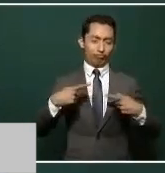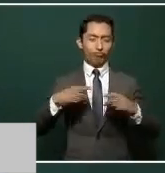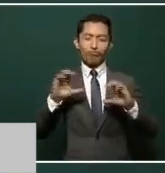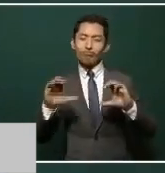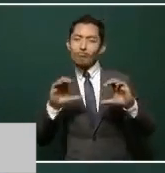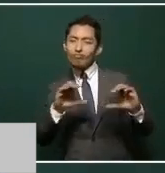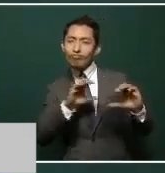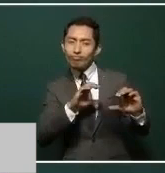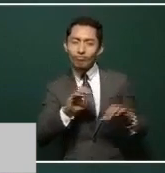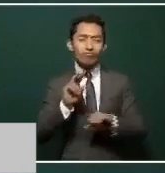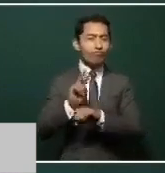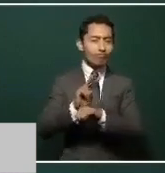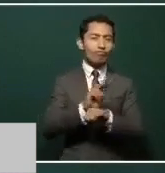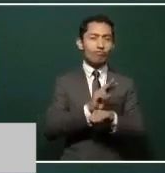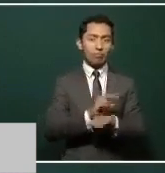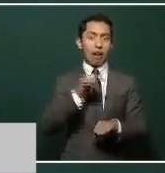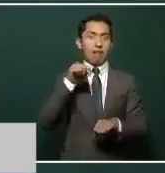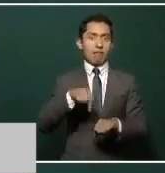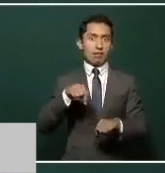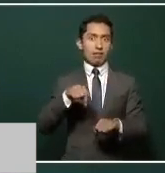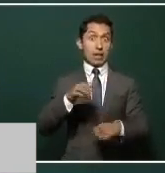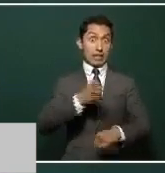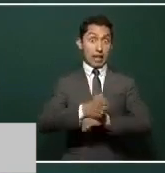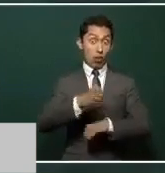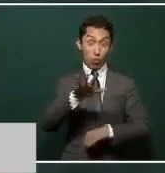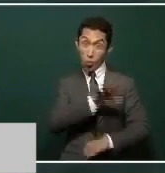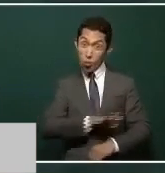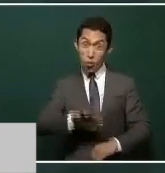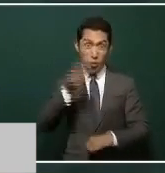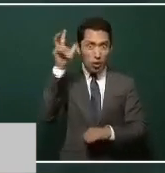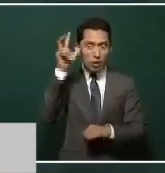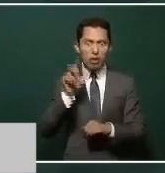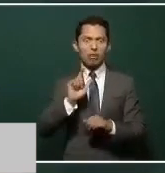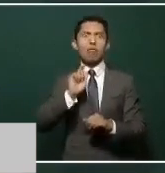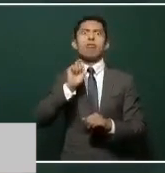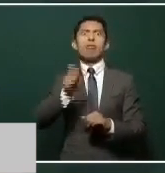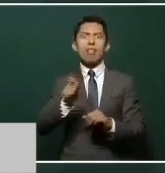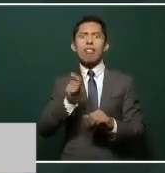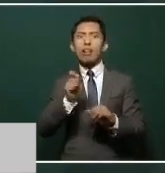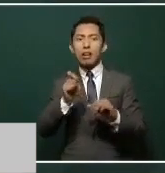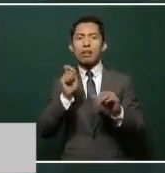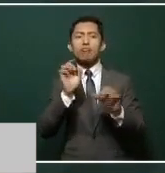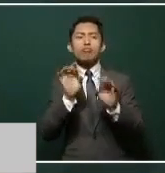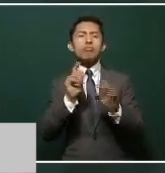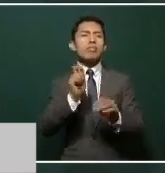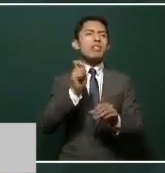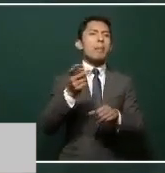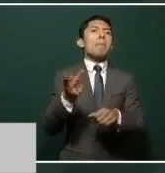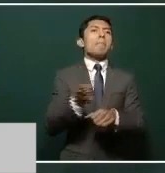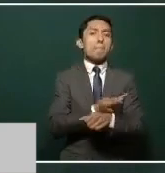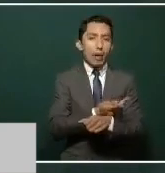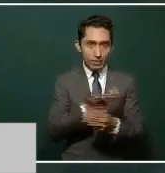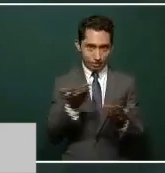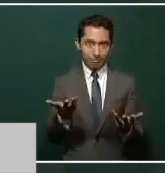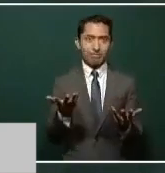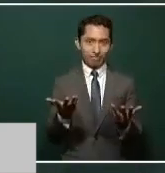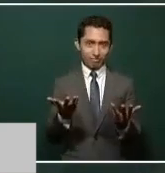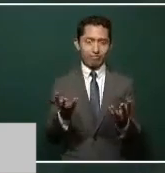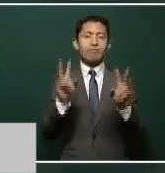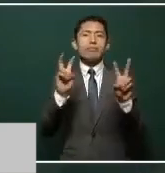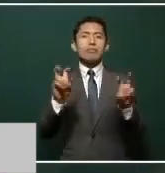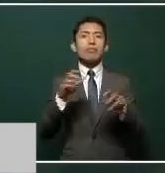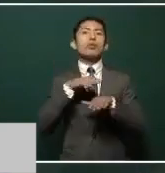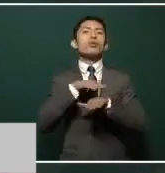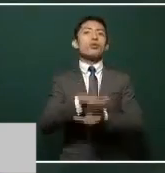fibra óptica en todo el estado, 58 torres de microondas, 5,000 cámaras, 30,000 alarmas y una aeronave no tripulada para